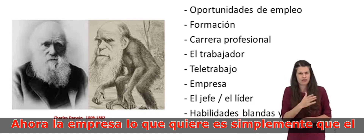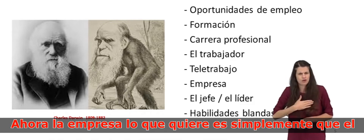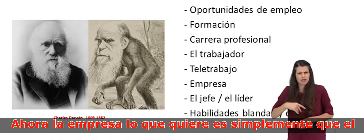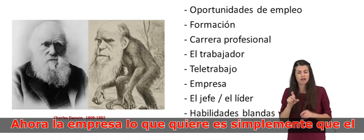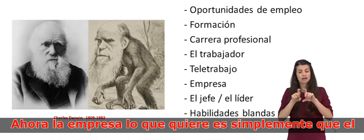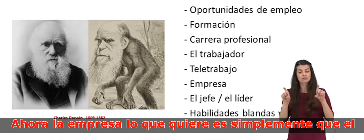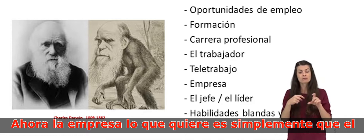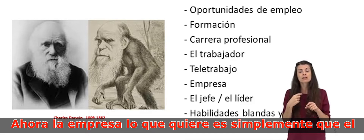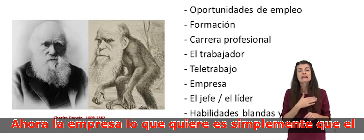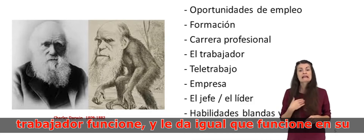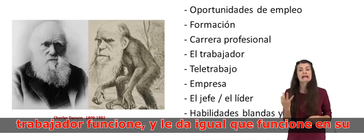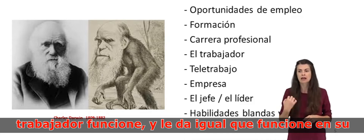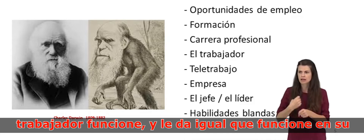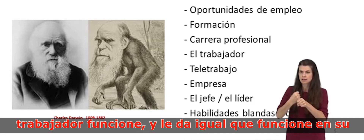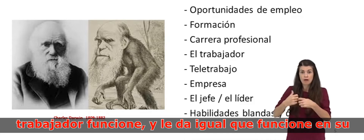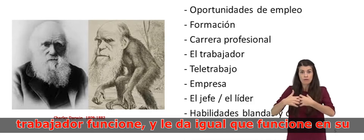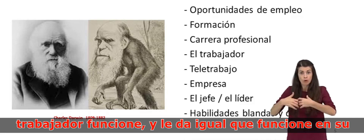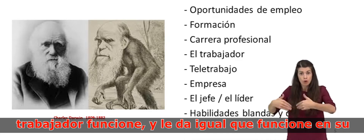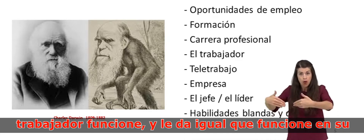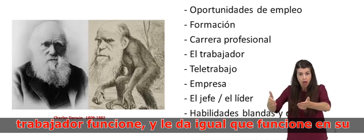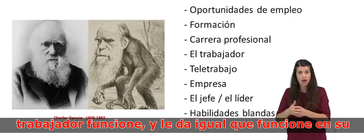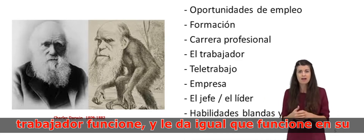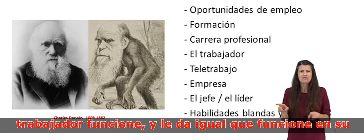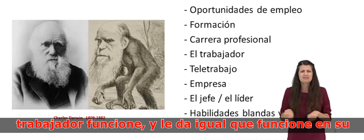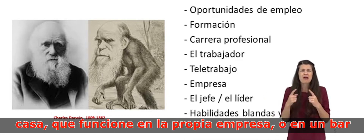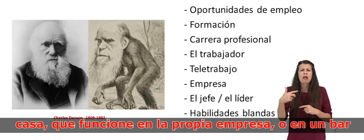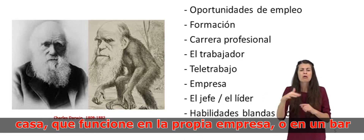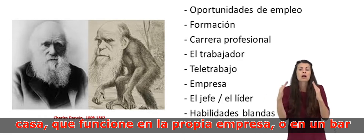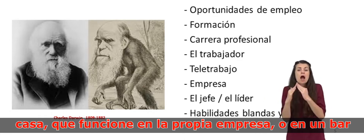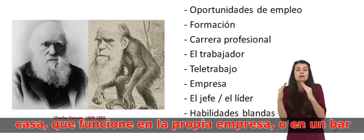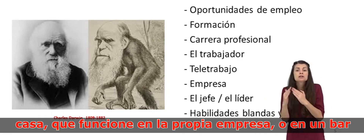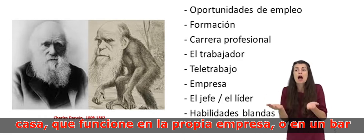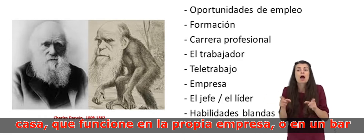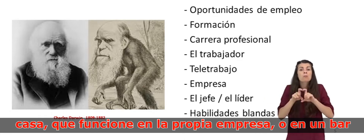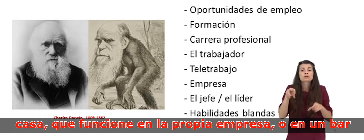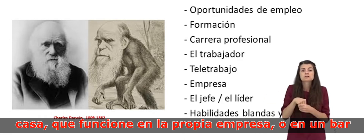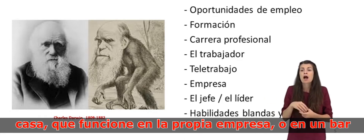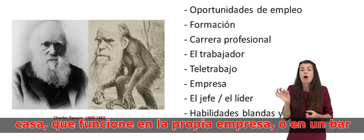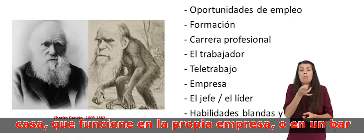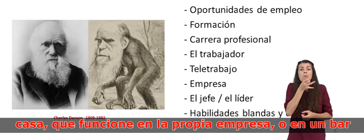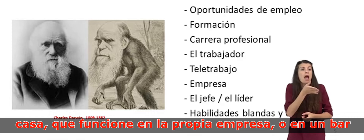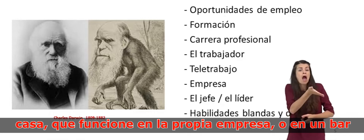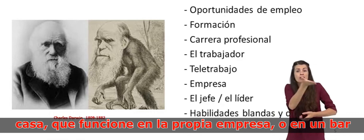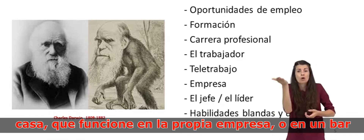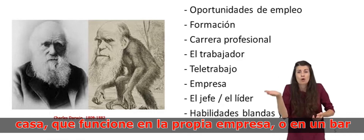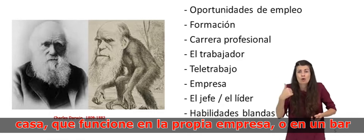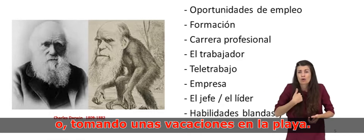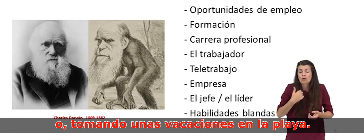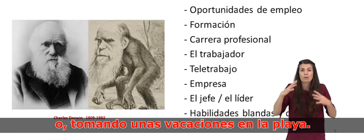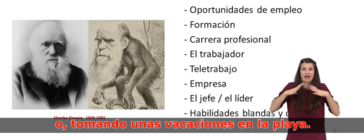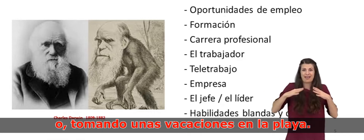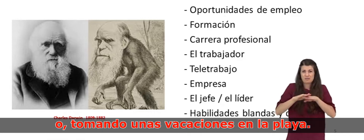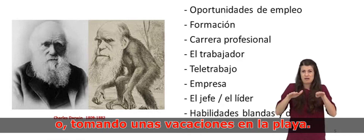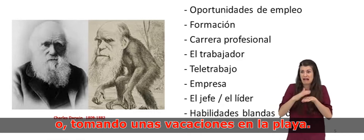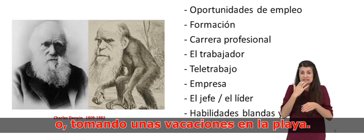empresa lo que quiere es simplemente que el trabajador funcione, y le da igual que funcione en su casa, que funcione en la propia empresa o en un bar